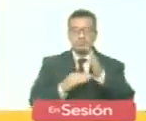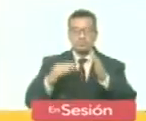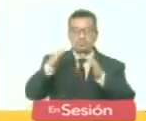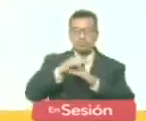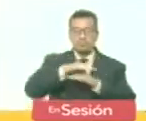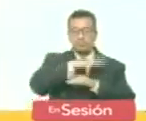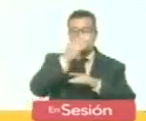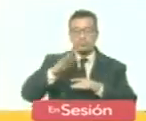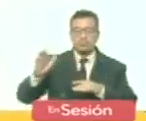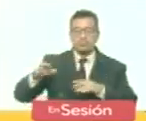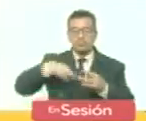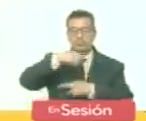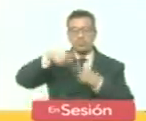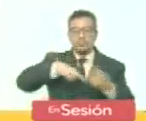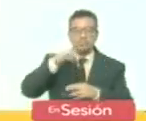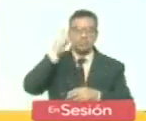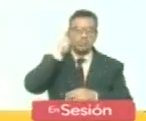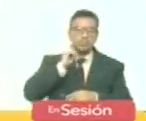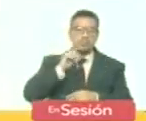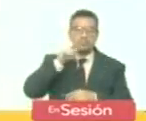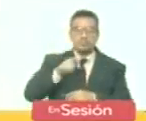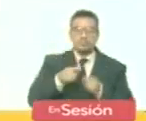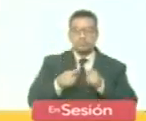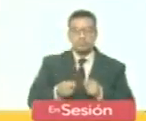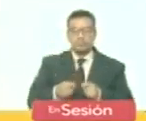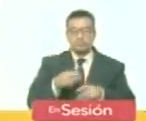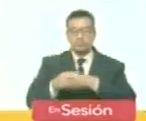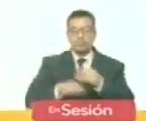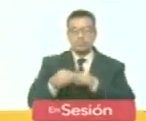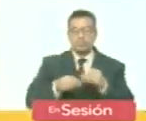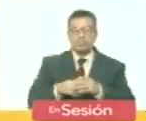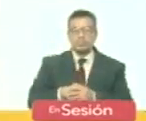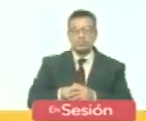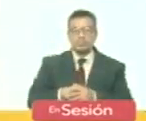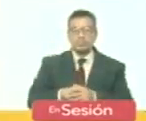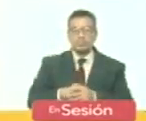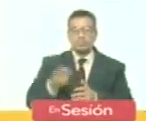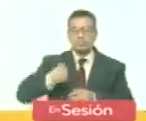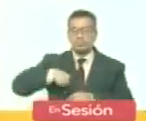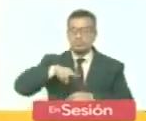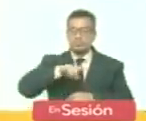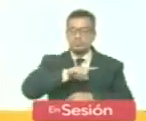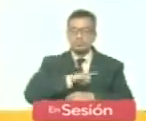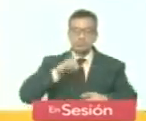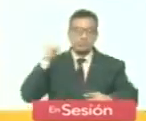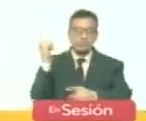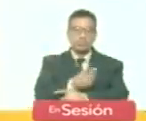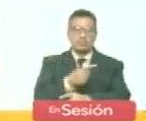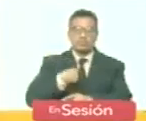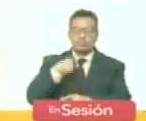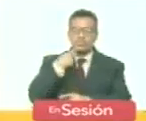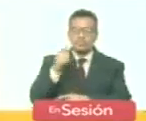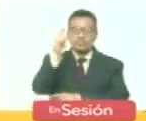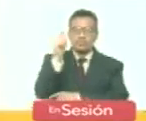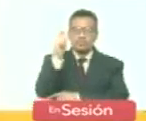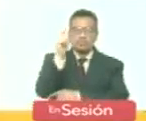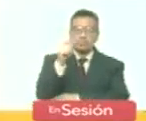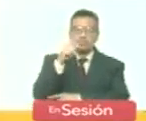una cuña de la revolución bolivariana, bueno, entonces tratémonos como lo que somos. Y nosotros estamos obligados, como dijo el diputado Carreño,